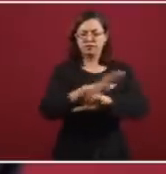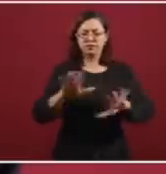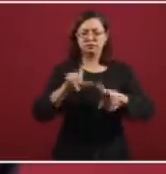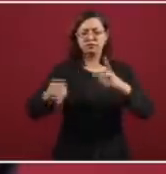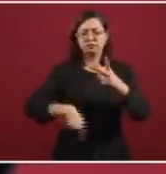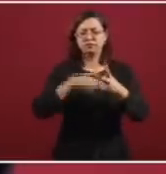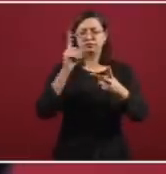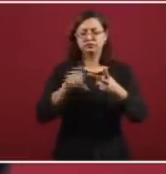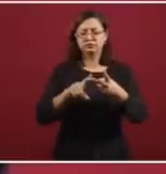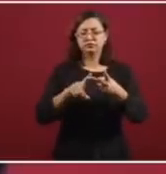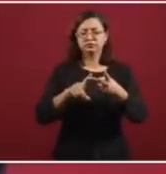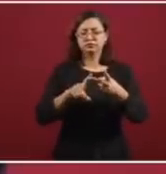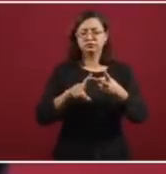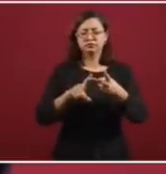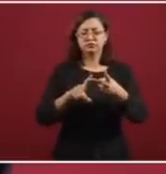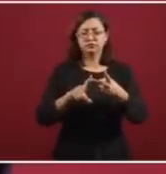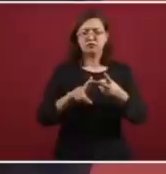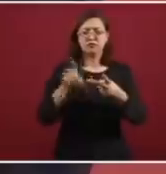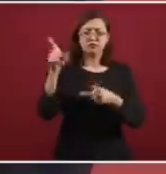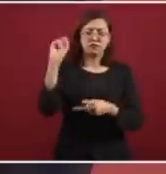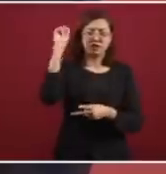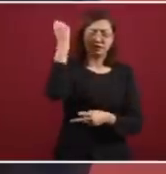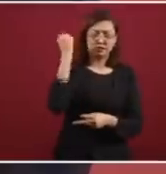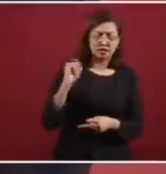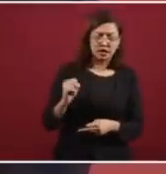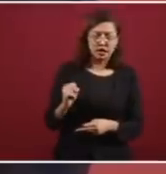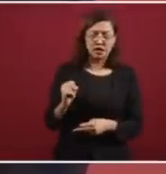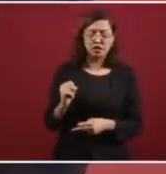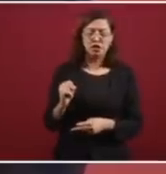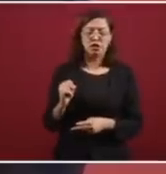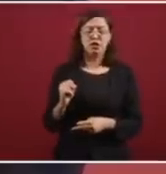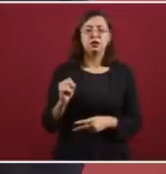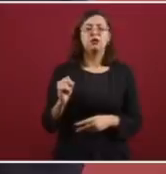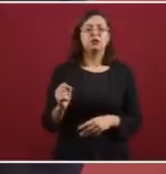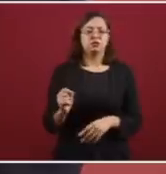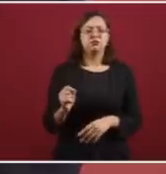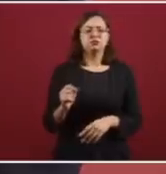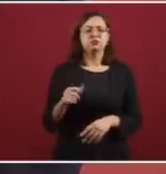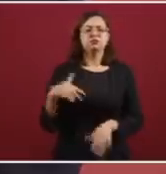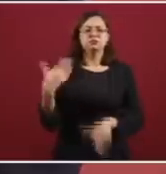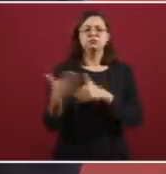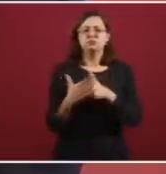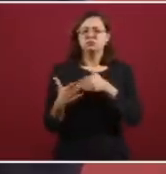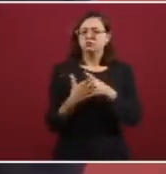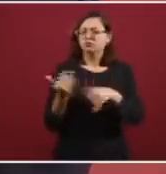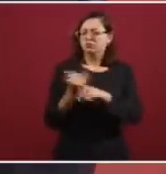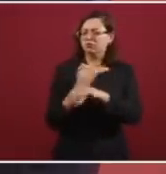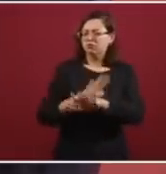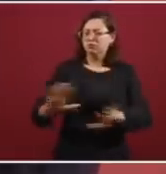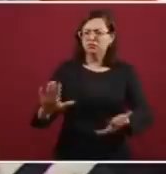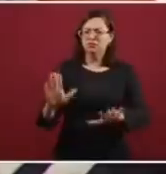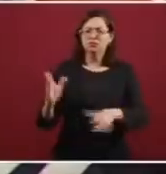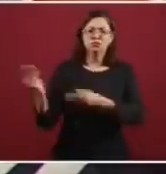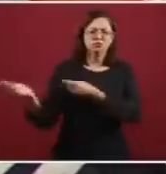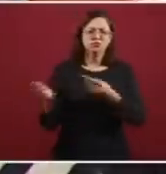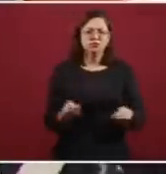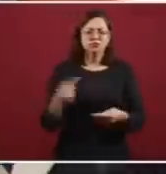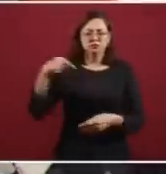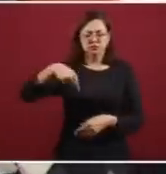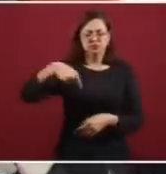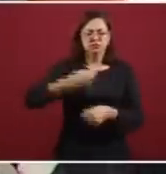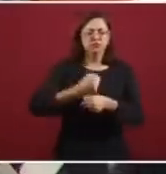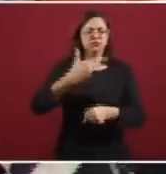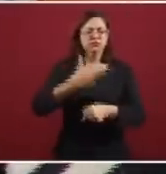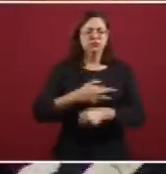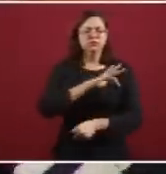Acerca de lo de Sinaloa, me van a entregar seguramente un informe. Aquí el secretario